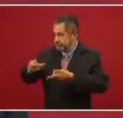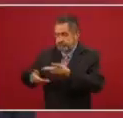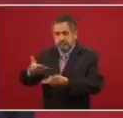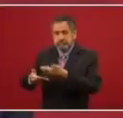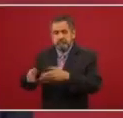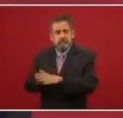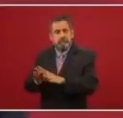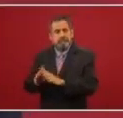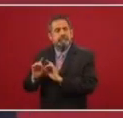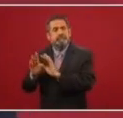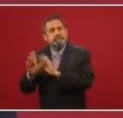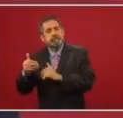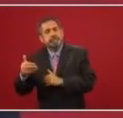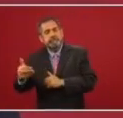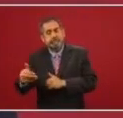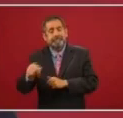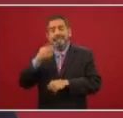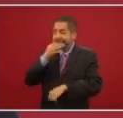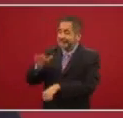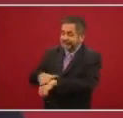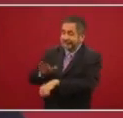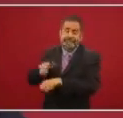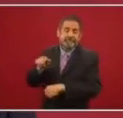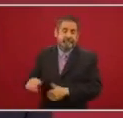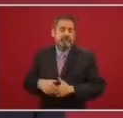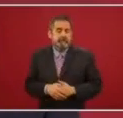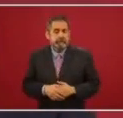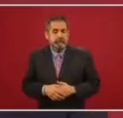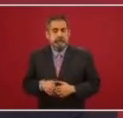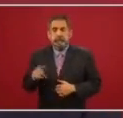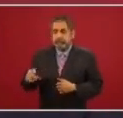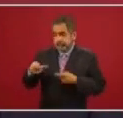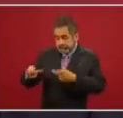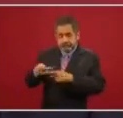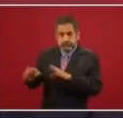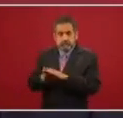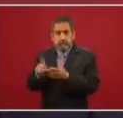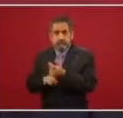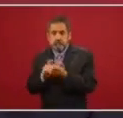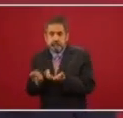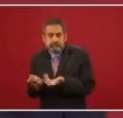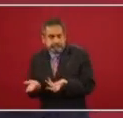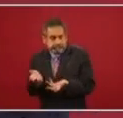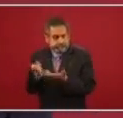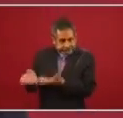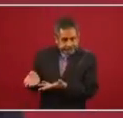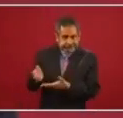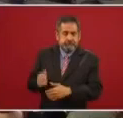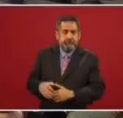y desarrollarse en cada uno de sus ámbitos y prepararse en función justamente de cada una de esas realidades